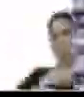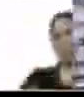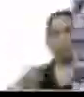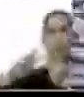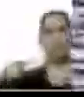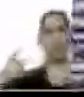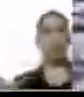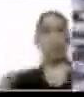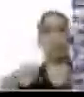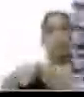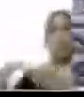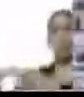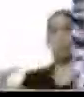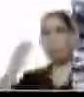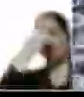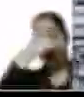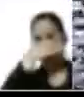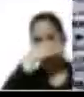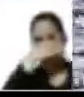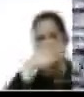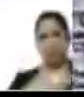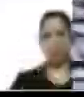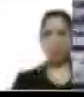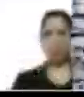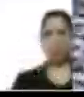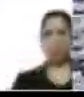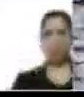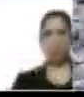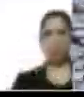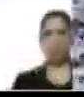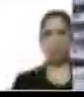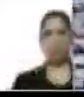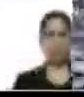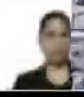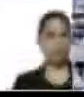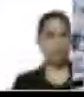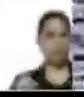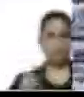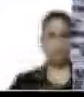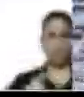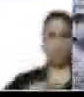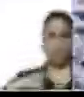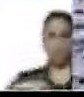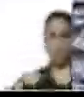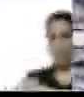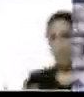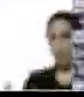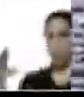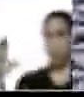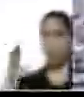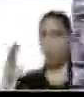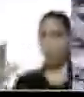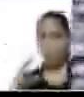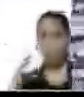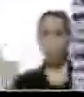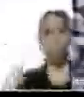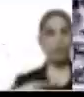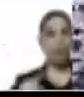Y reclamaron ese dinero para luchar contra el coronavirus. Y bueno, ahí claro, está pero ese